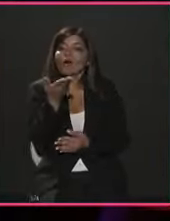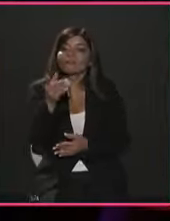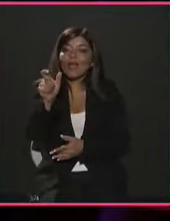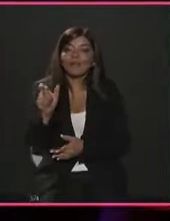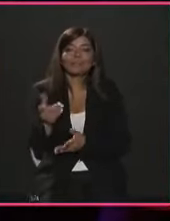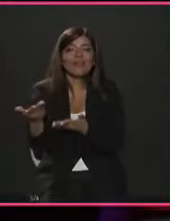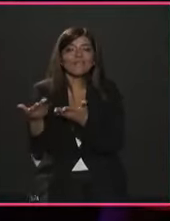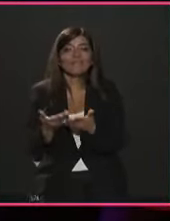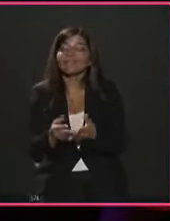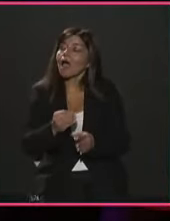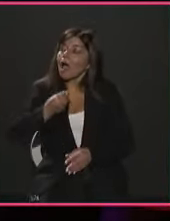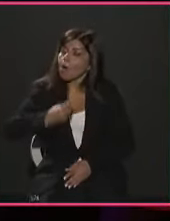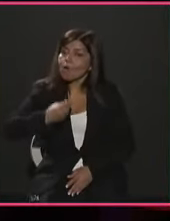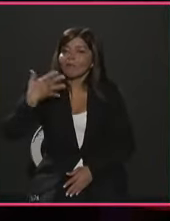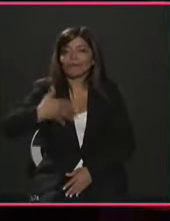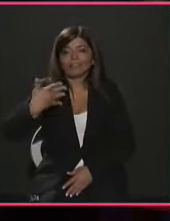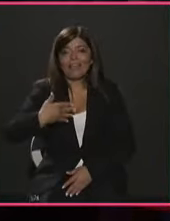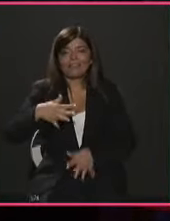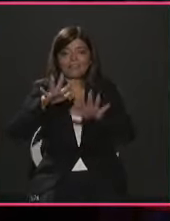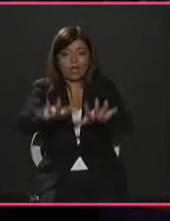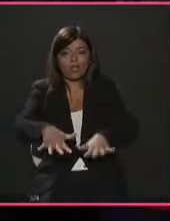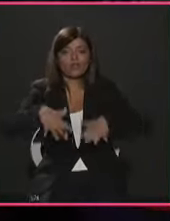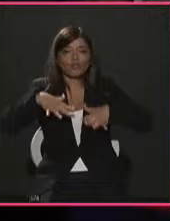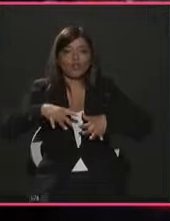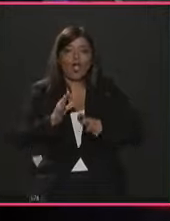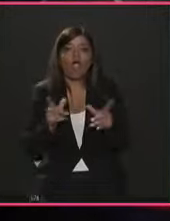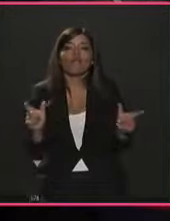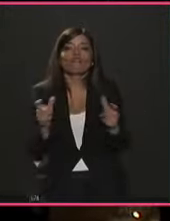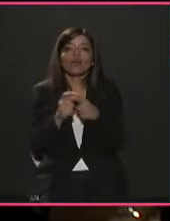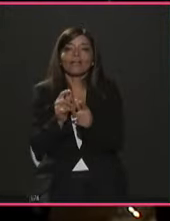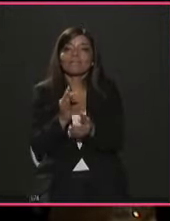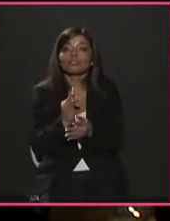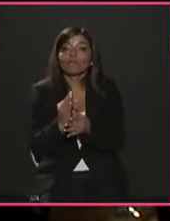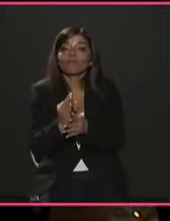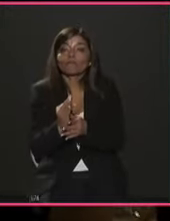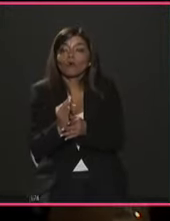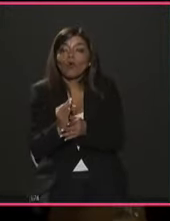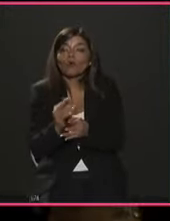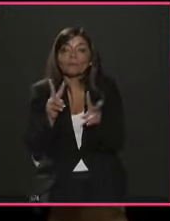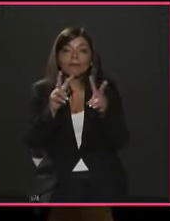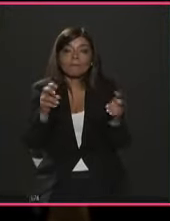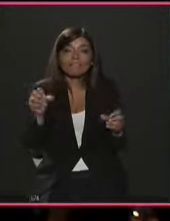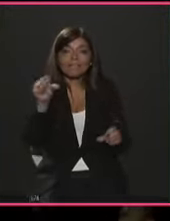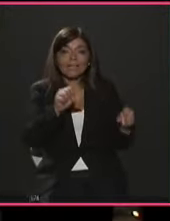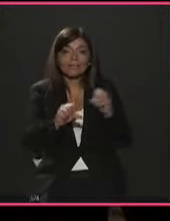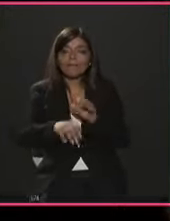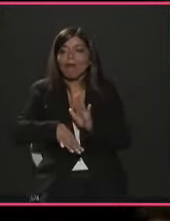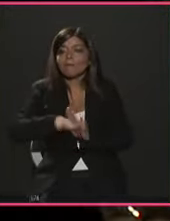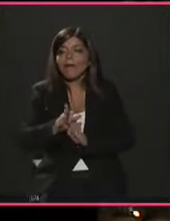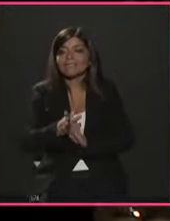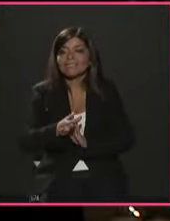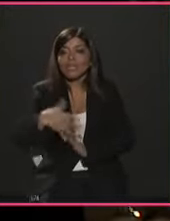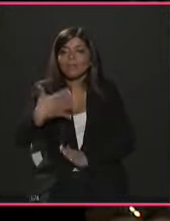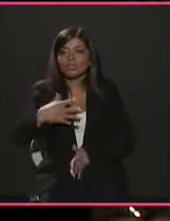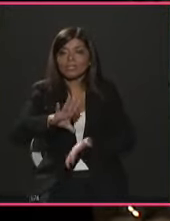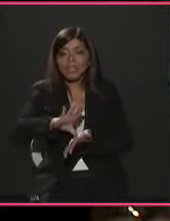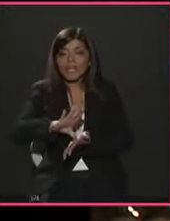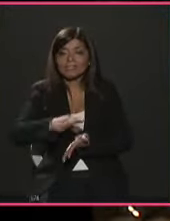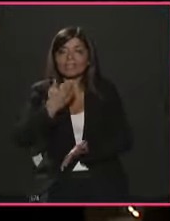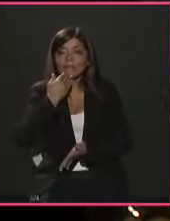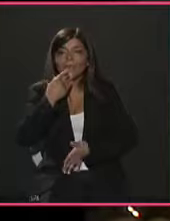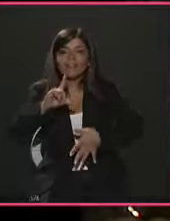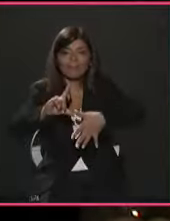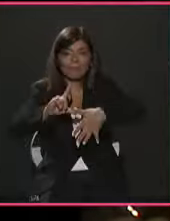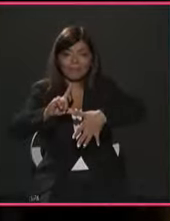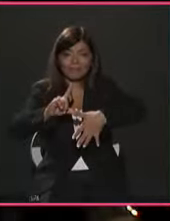invitada trascendental aquí en este congreso futuro un evento de divulgación científica el más importante del país uno de los más importantes de